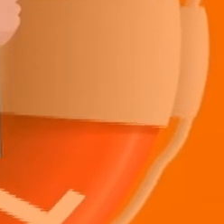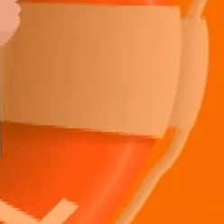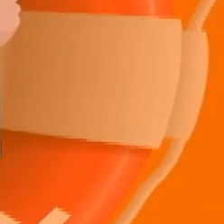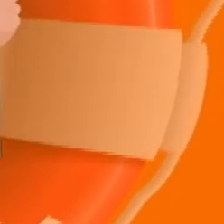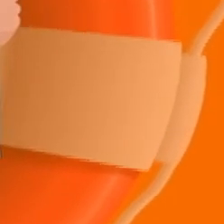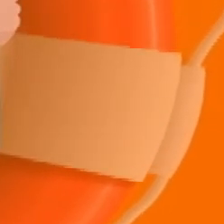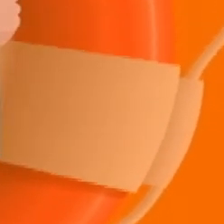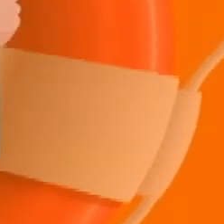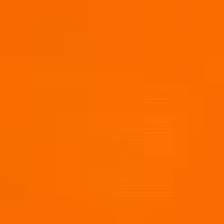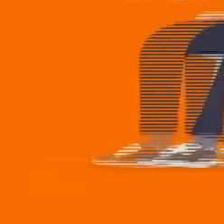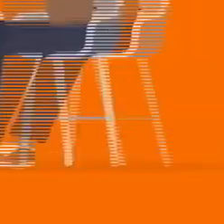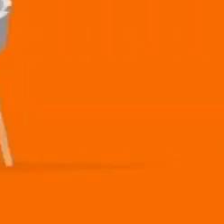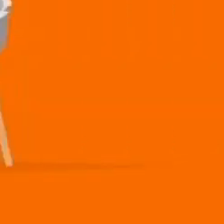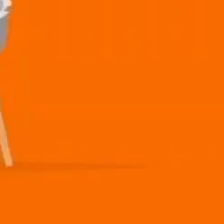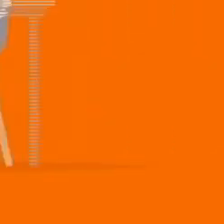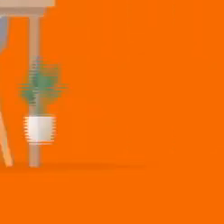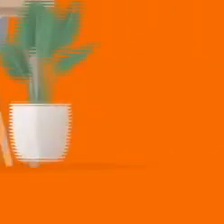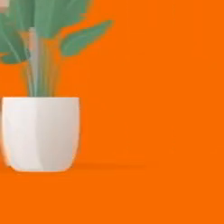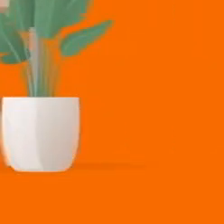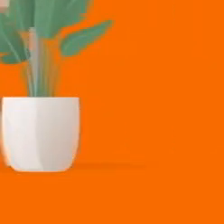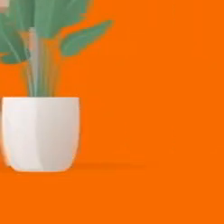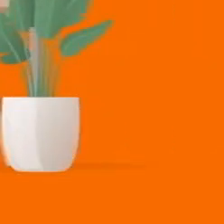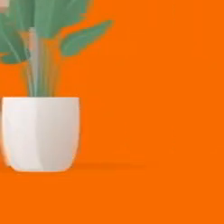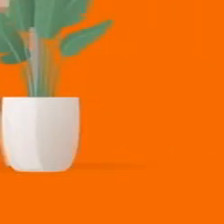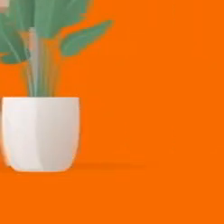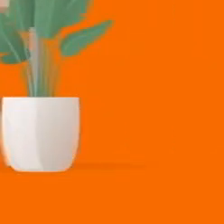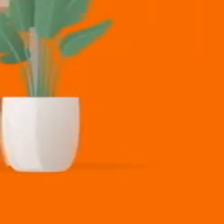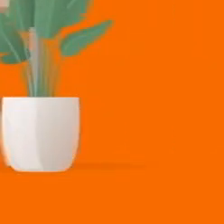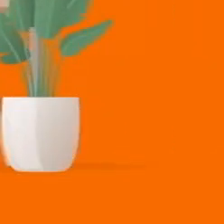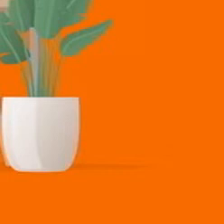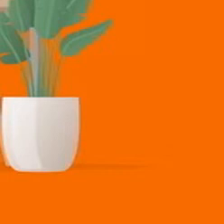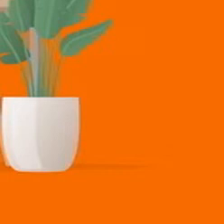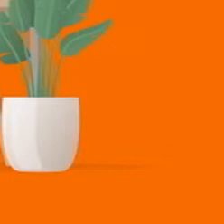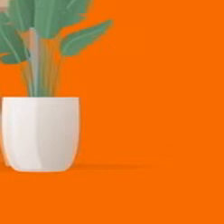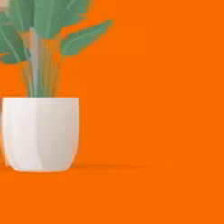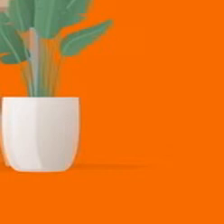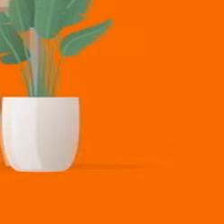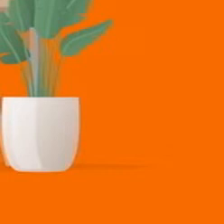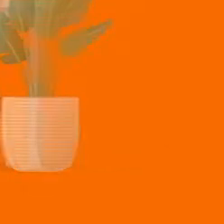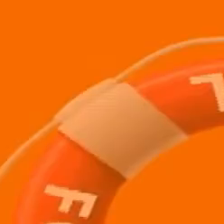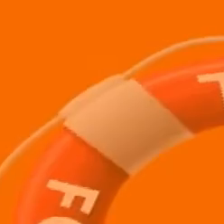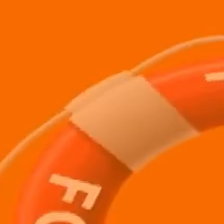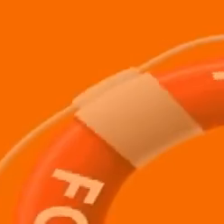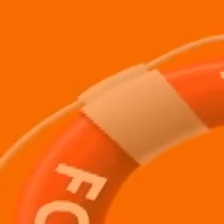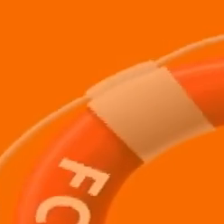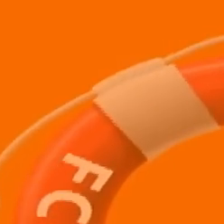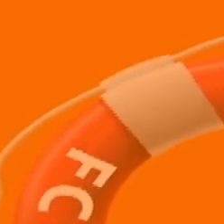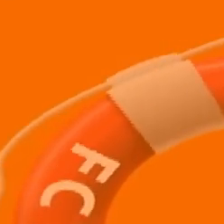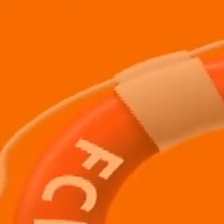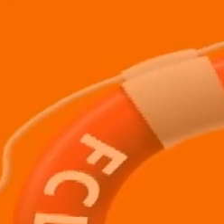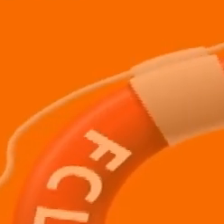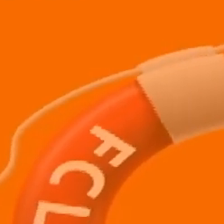contrato o reducción de la jornada retírelo sin salir de casa en www.bancopopular.fi.cr o llamando al